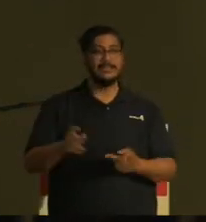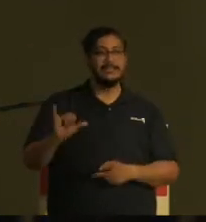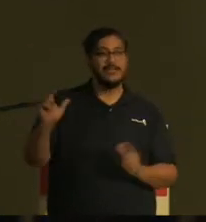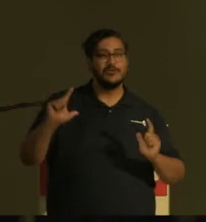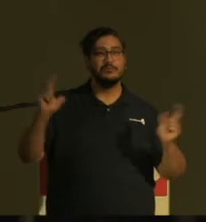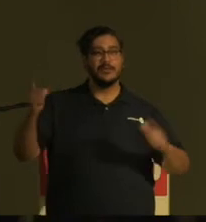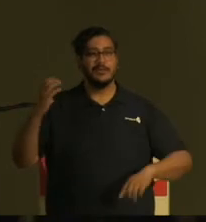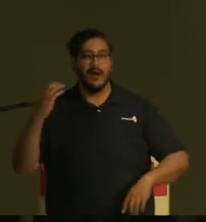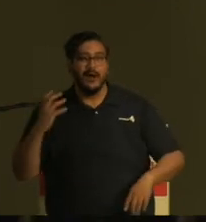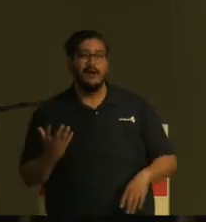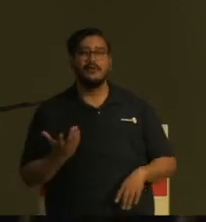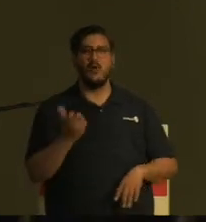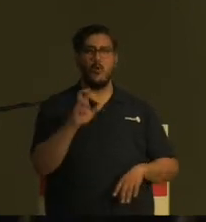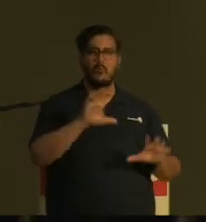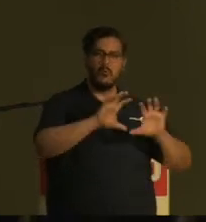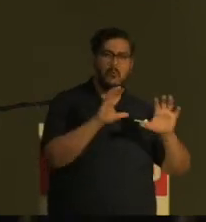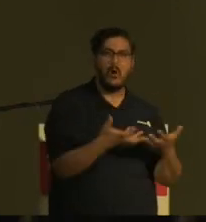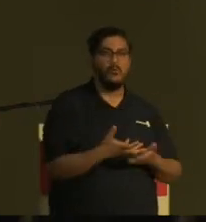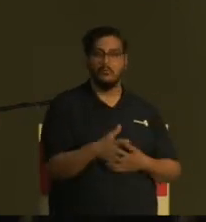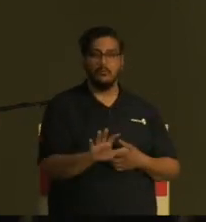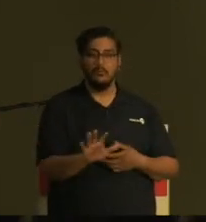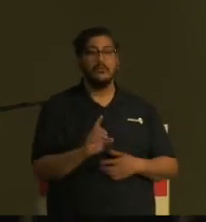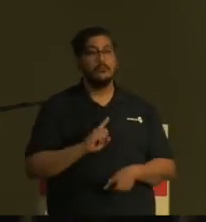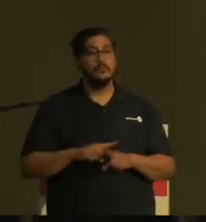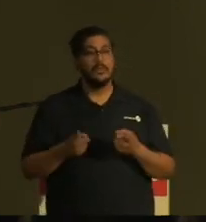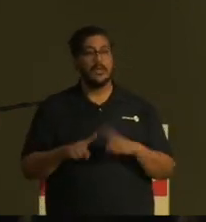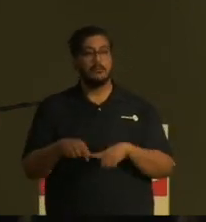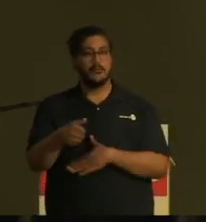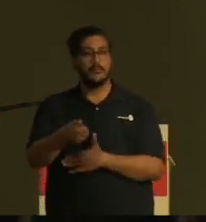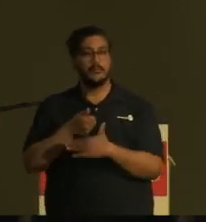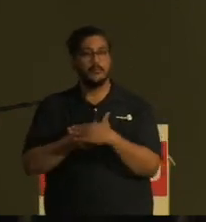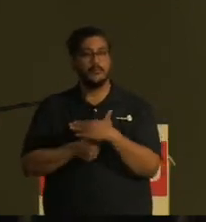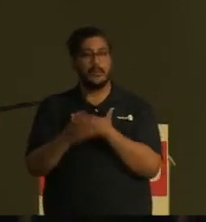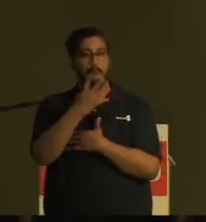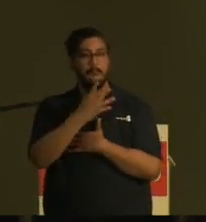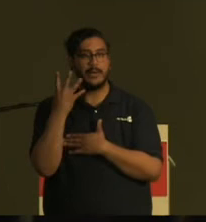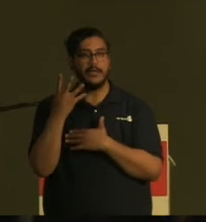capitales, no en el gran mundo, sino ocurre en las poblaciones migrantes,